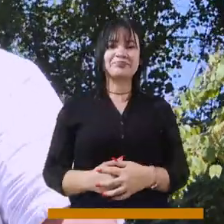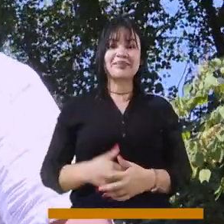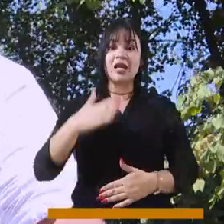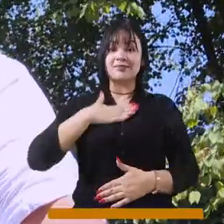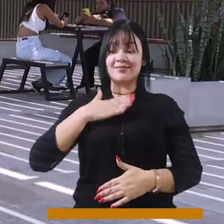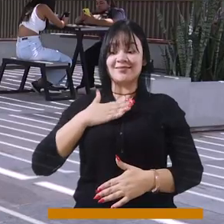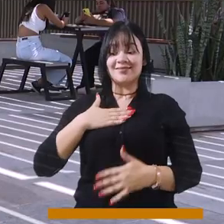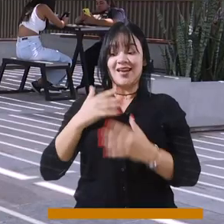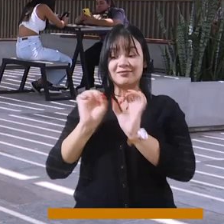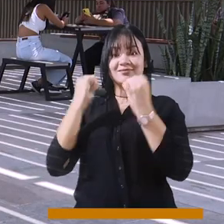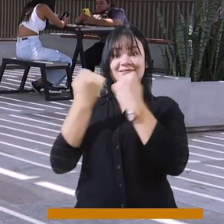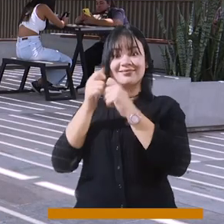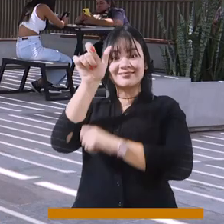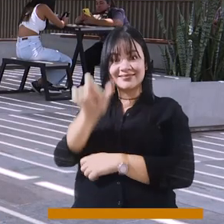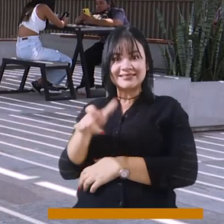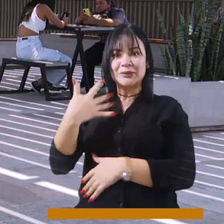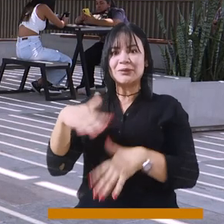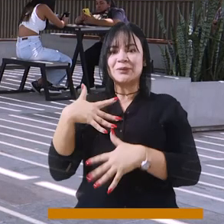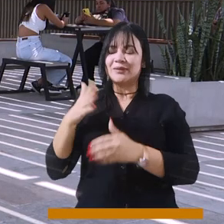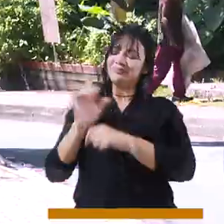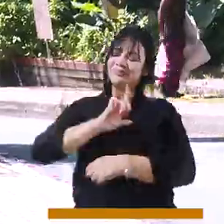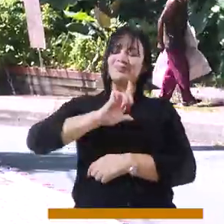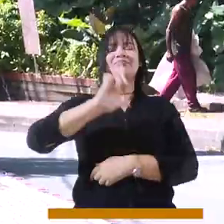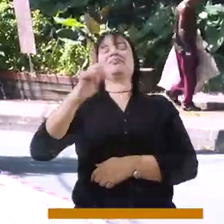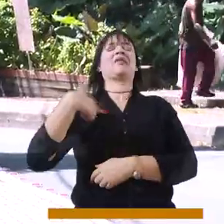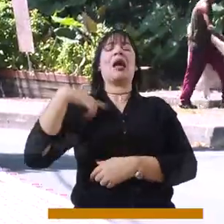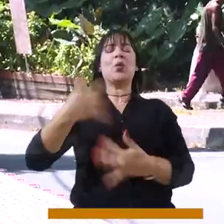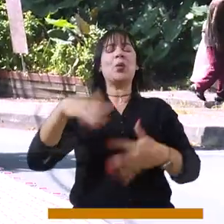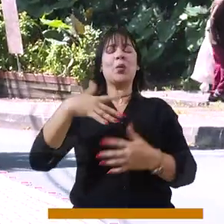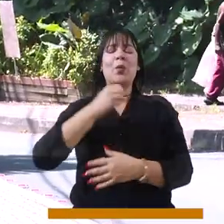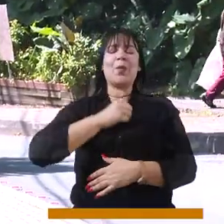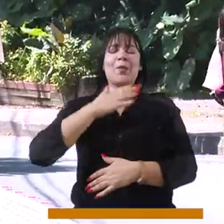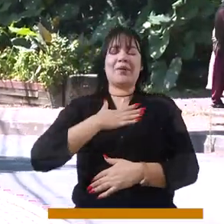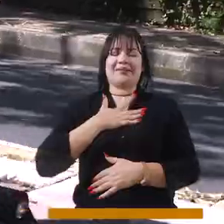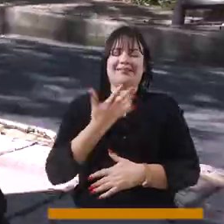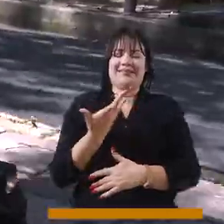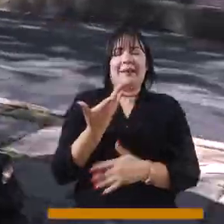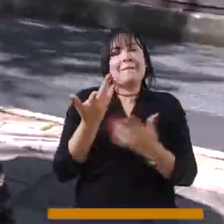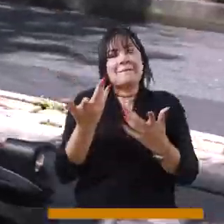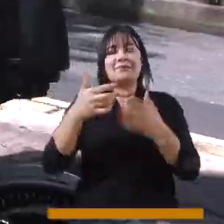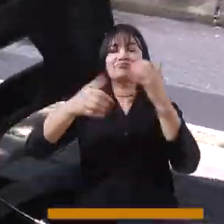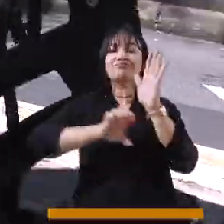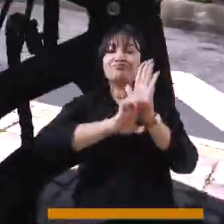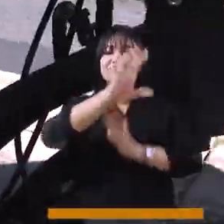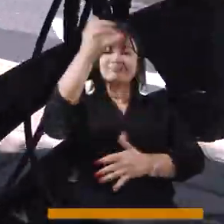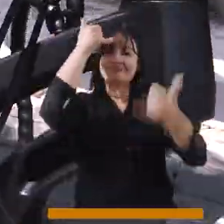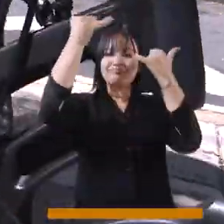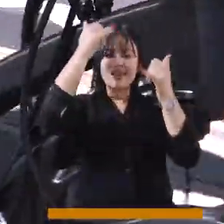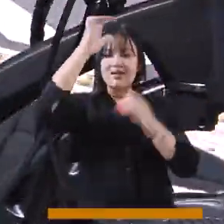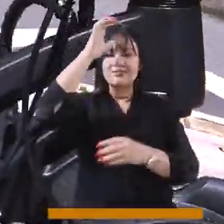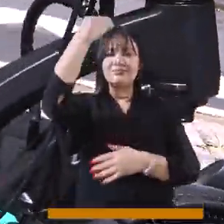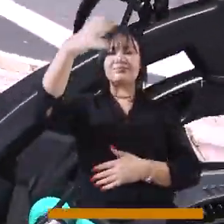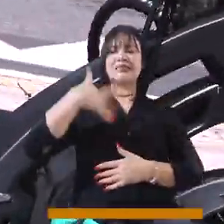me siento feliz de liderar una propuesta que es iniciativa nuestra y es en relación al emprendimiento y la capacidad de crear conocimiento